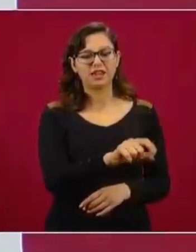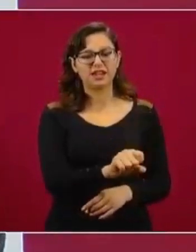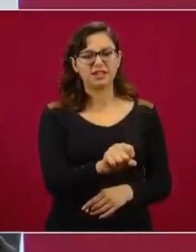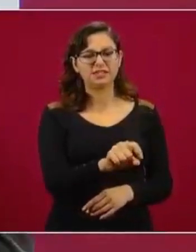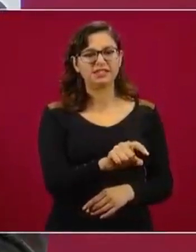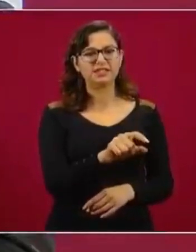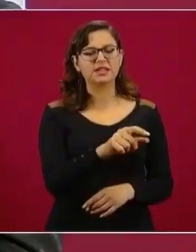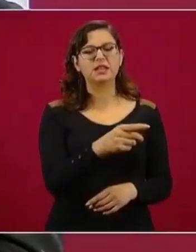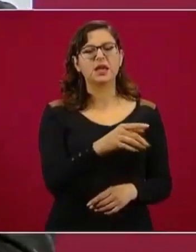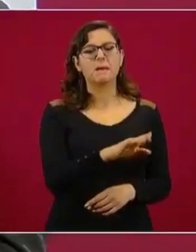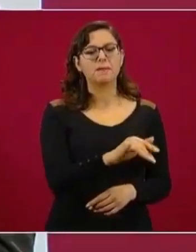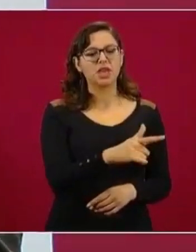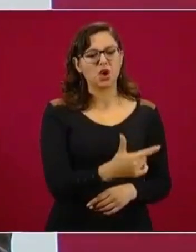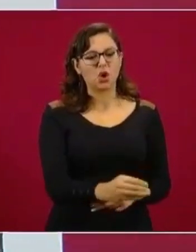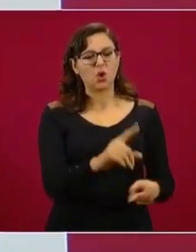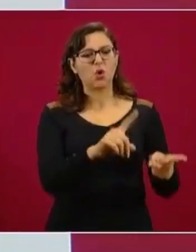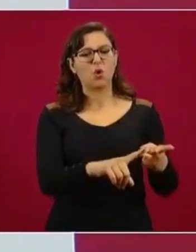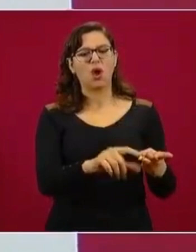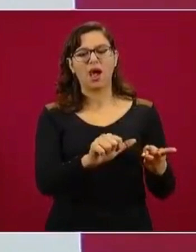Aristegui,